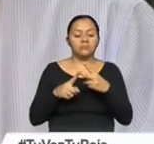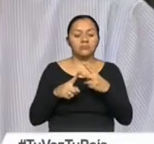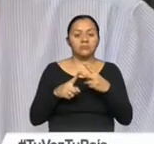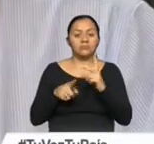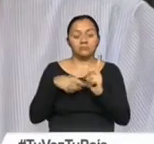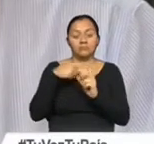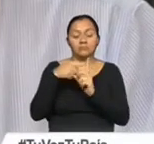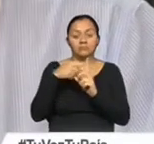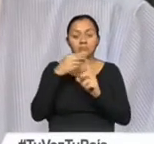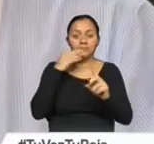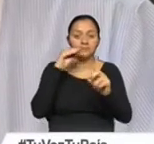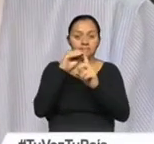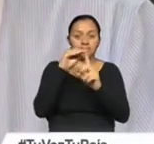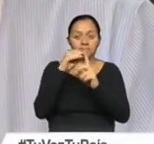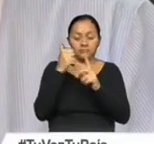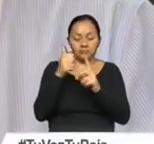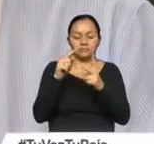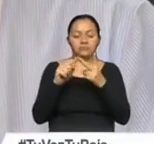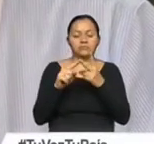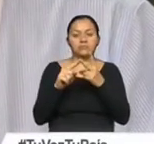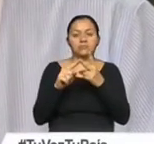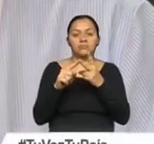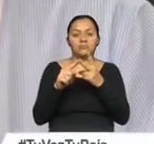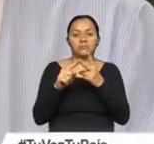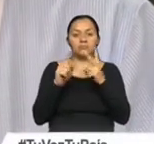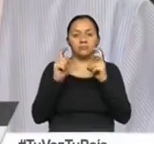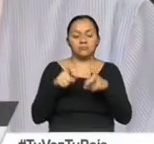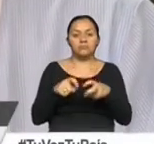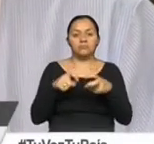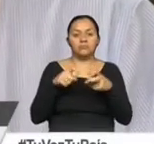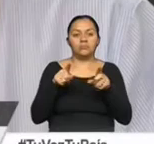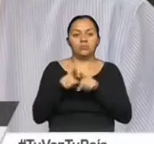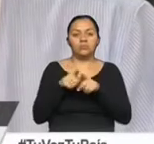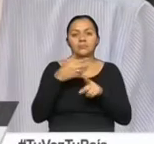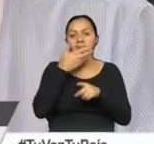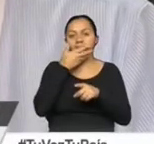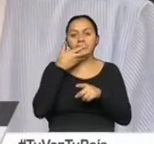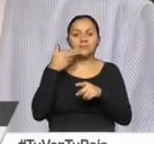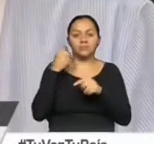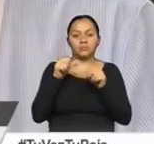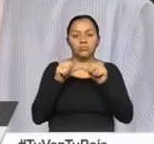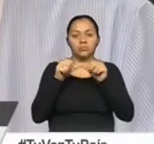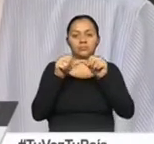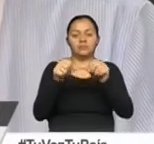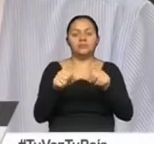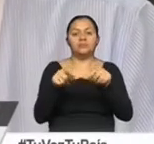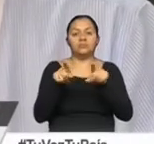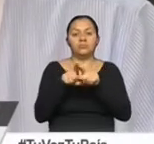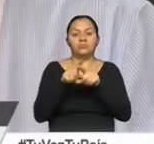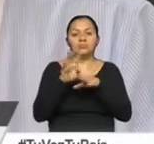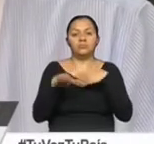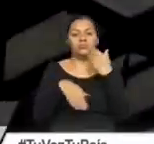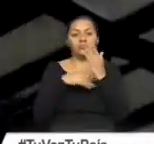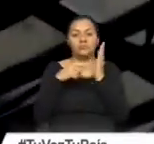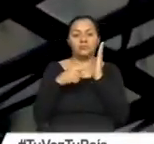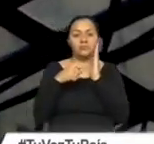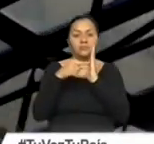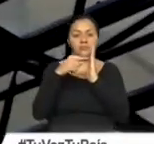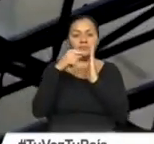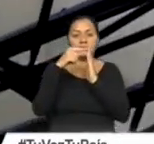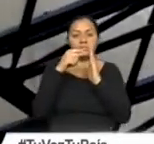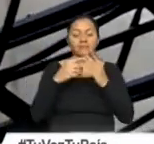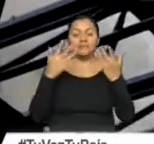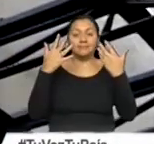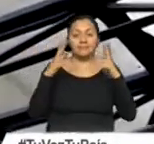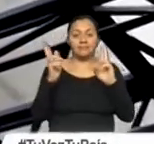oportunas notificaciones, que esto significa un mejor rendimiento en el aspecto tributario.